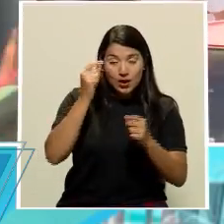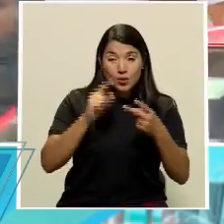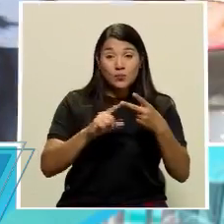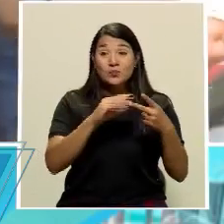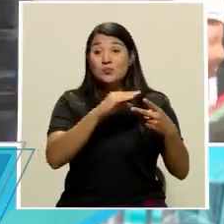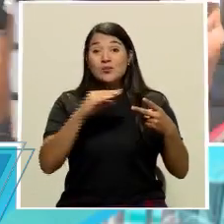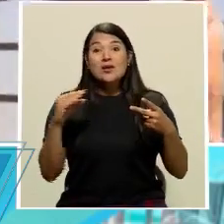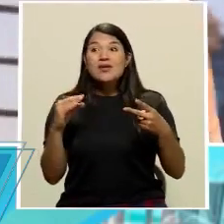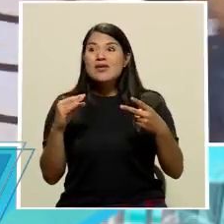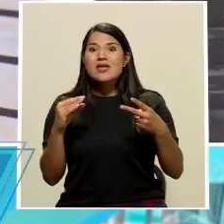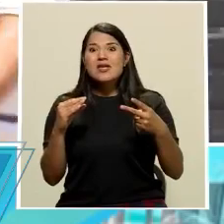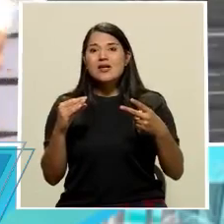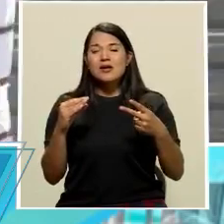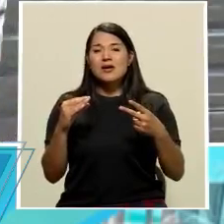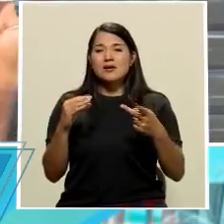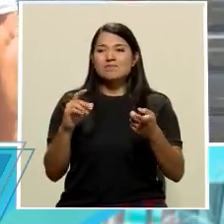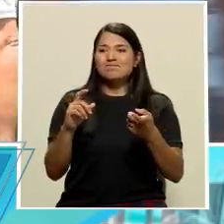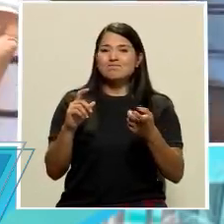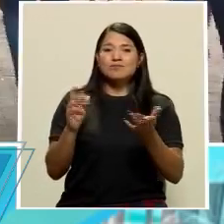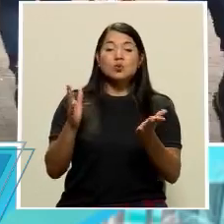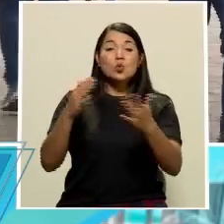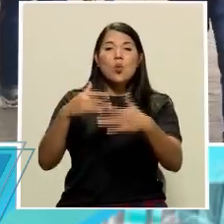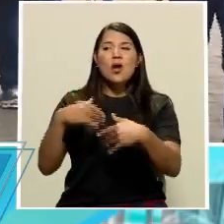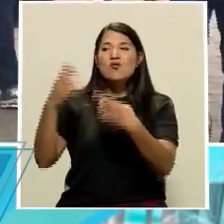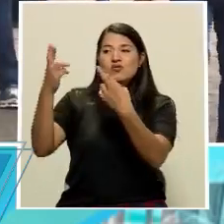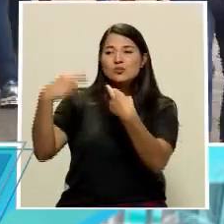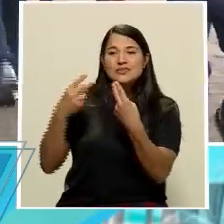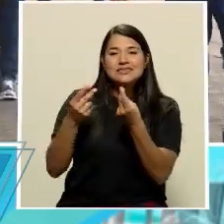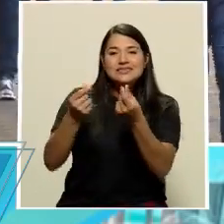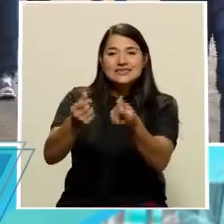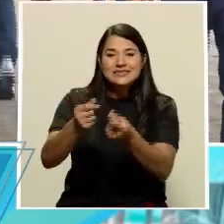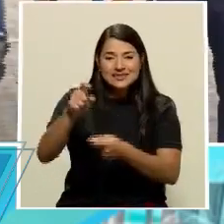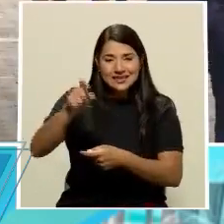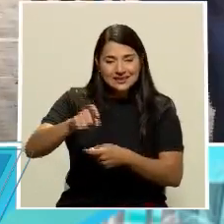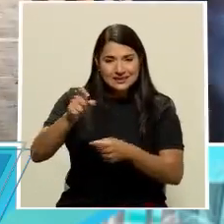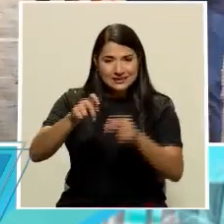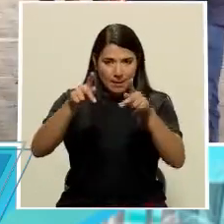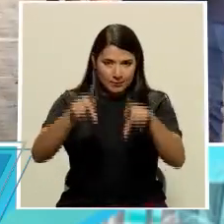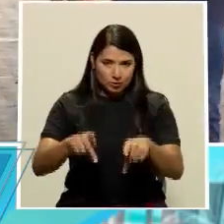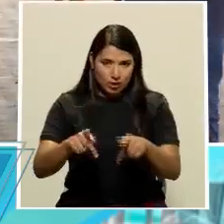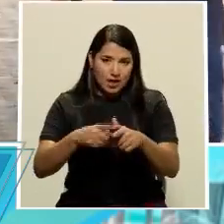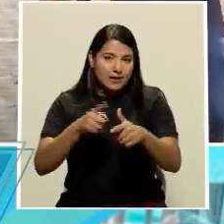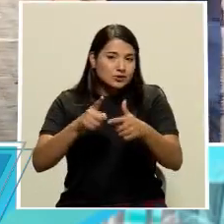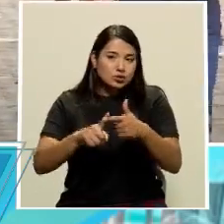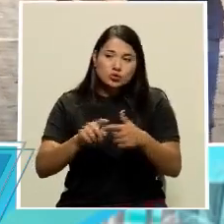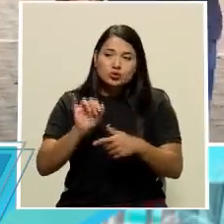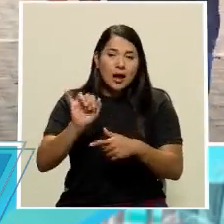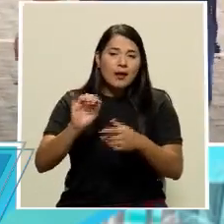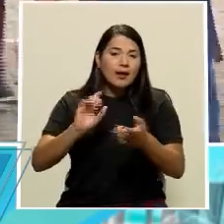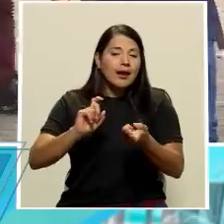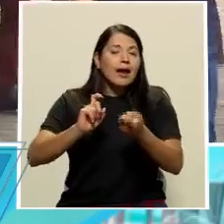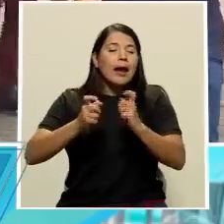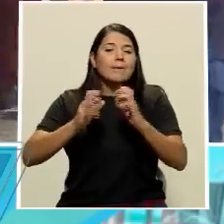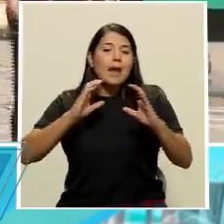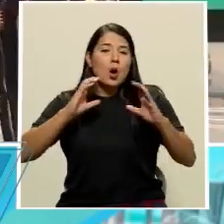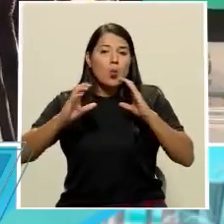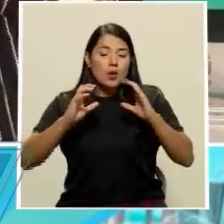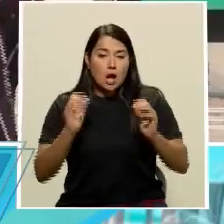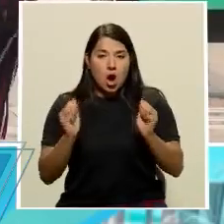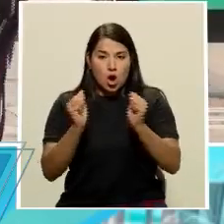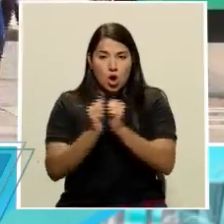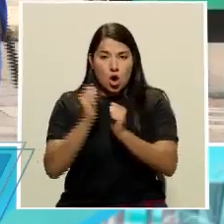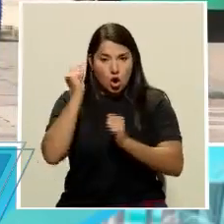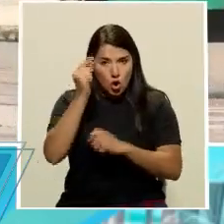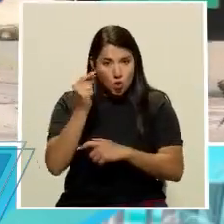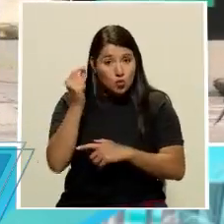de la respuesta inmediata que solicita la ciudadanía. Y eso es un cambio claro en la comunicación del gobierno, que ha